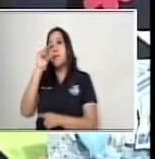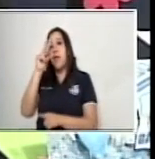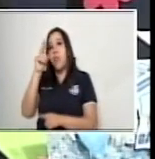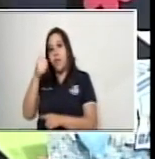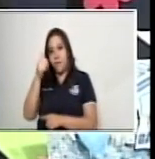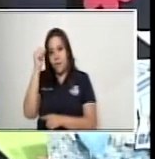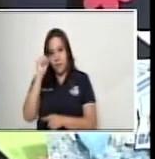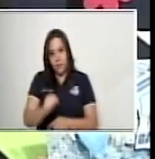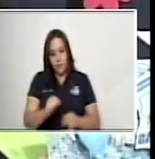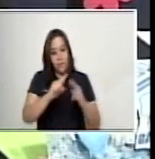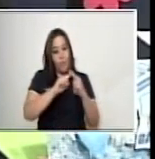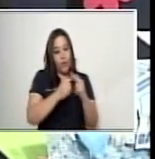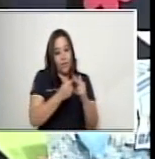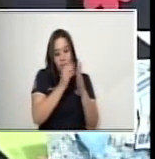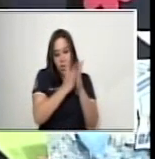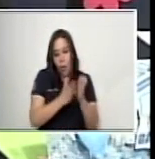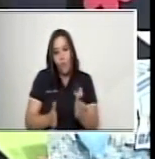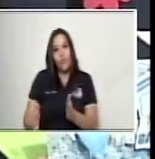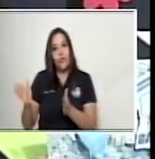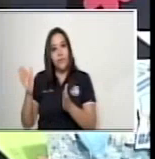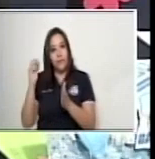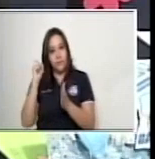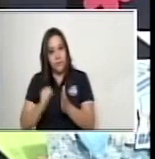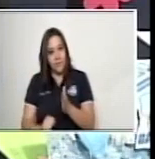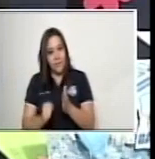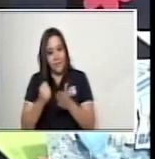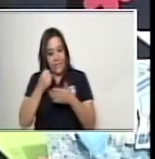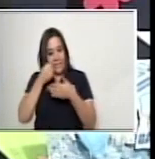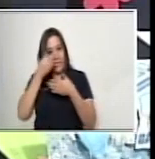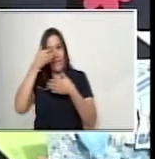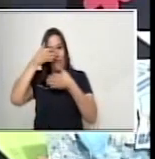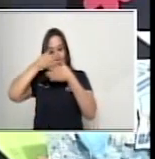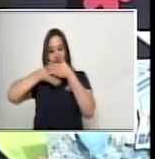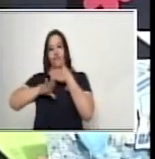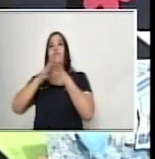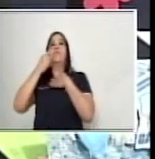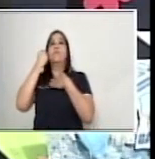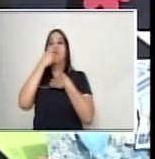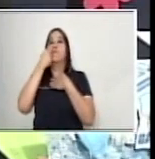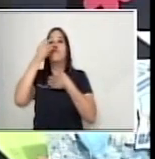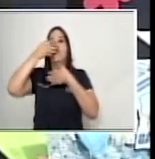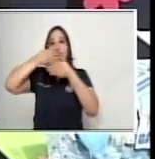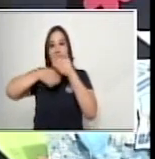inicia desde el momento que ingresan los alimentos a nuestra boca,